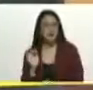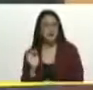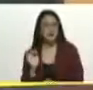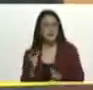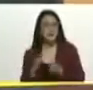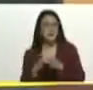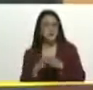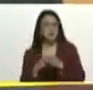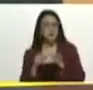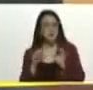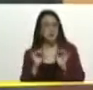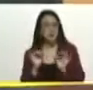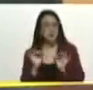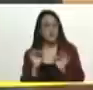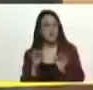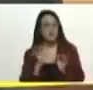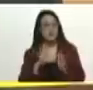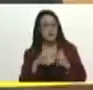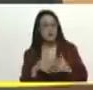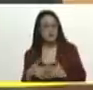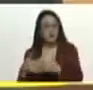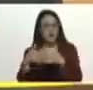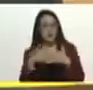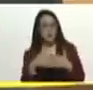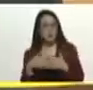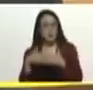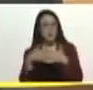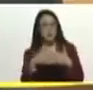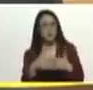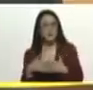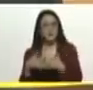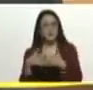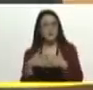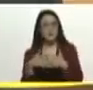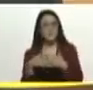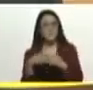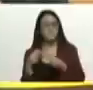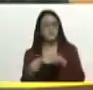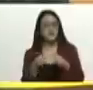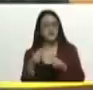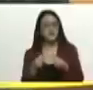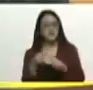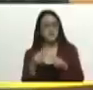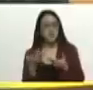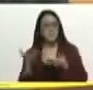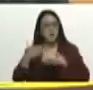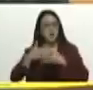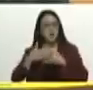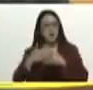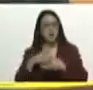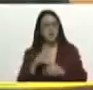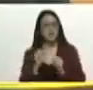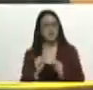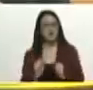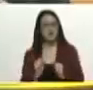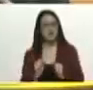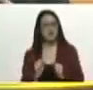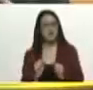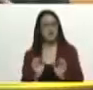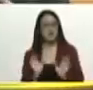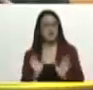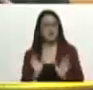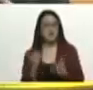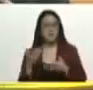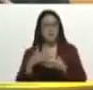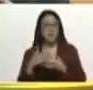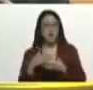todo eso se debe a los Estados Unidos, que han hecho un bloqueo exagerado. Yo suelo decir que los